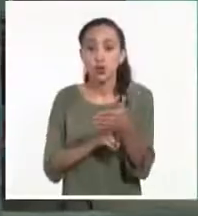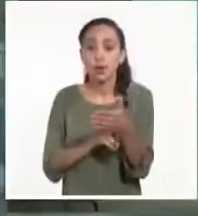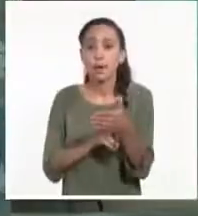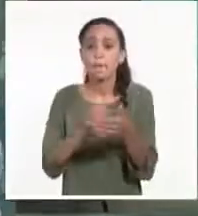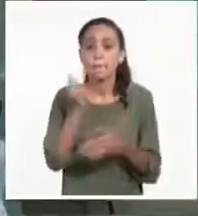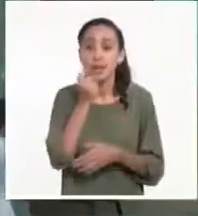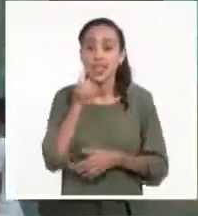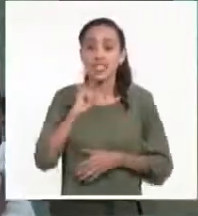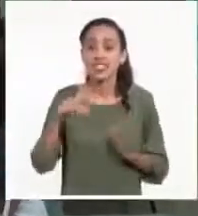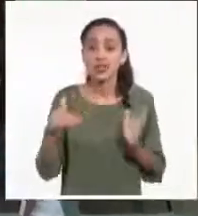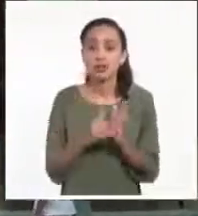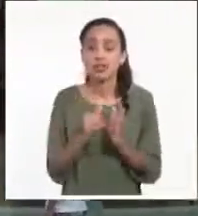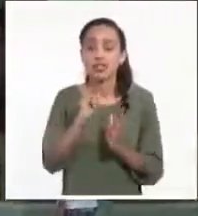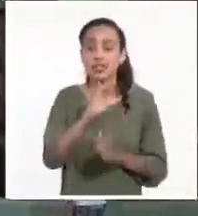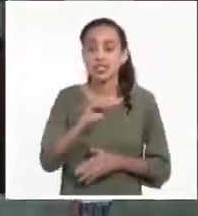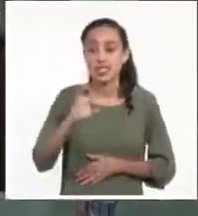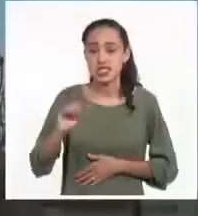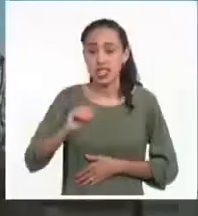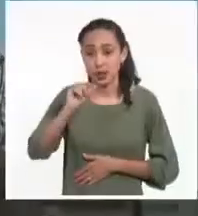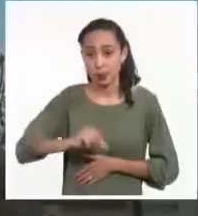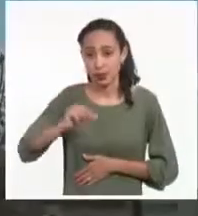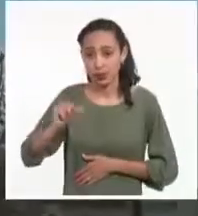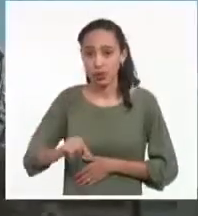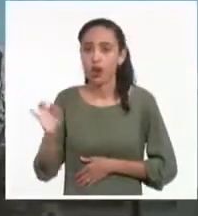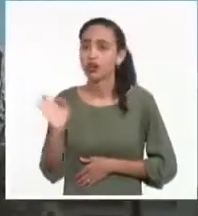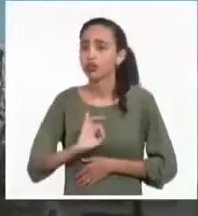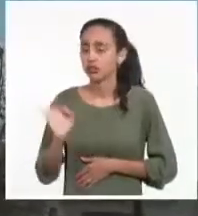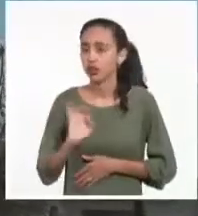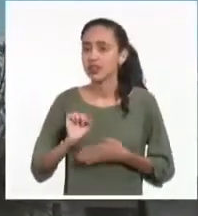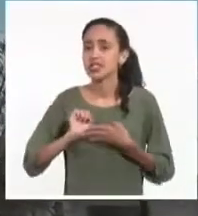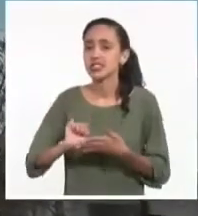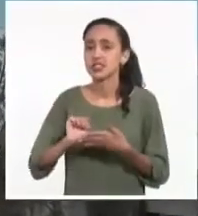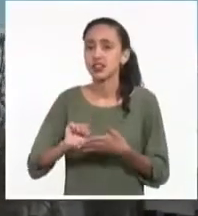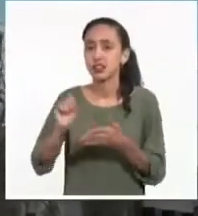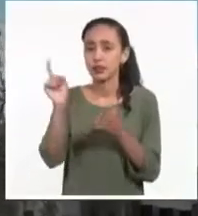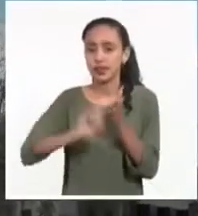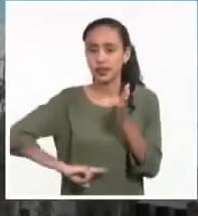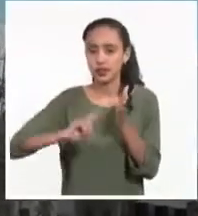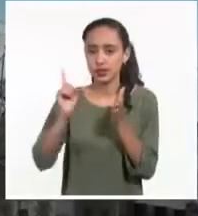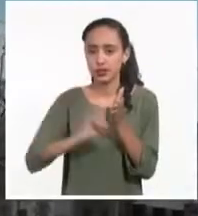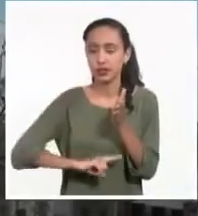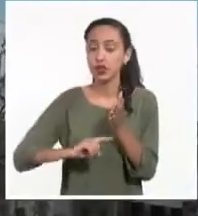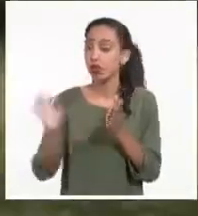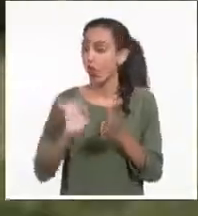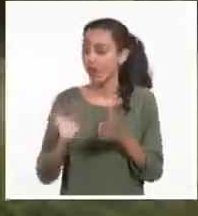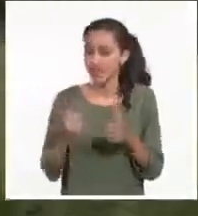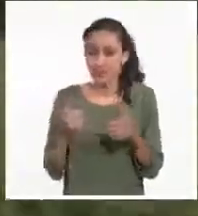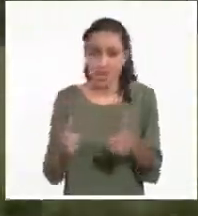de 6.600 habitantes, todavía el servicio eléctrico no se ha restablecido.